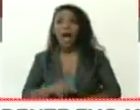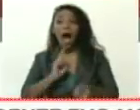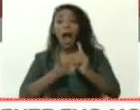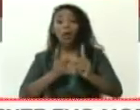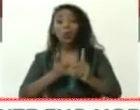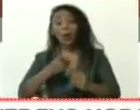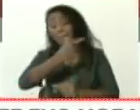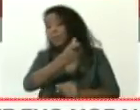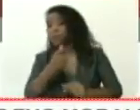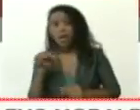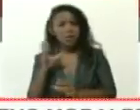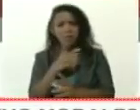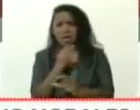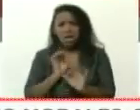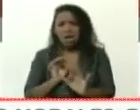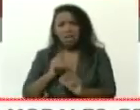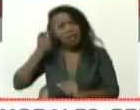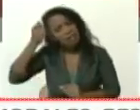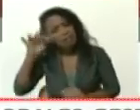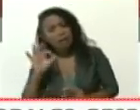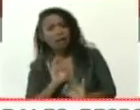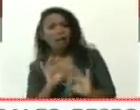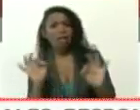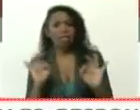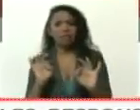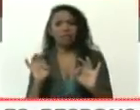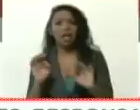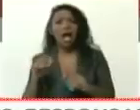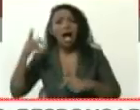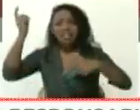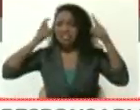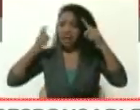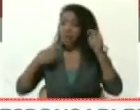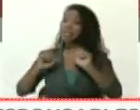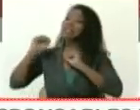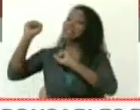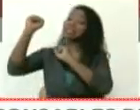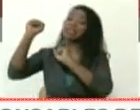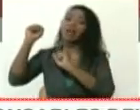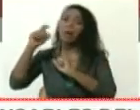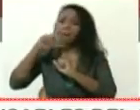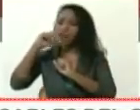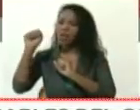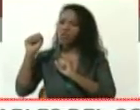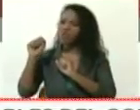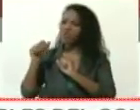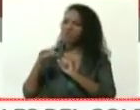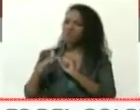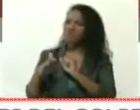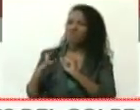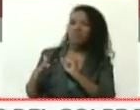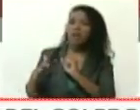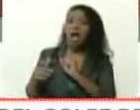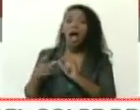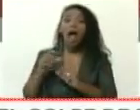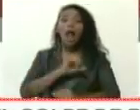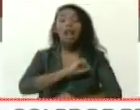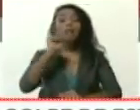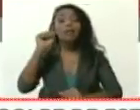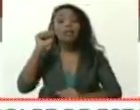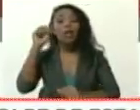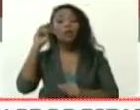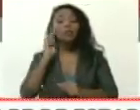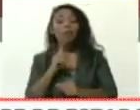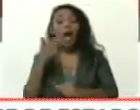dicen, esto, ahí está Chávez, decían antes, ¿no? O Maduro. Fíjense qué curioso, al libertador Simón Bolívar le llamaron